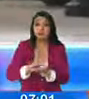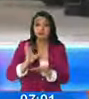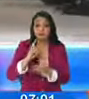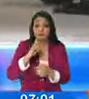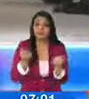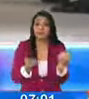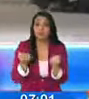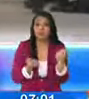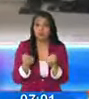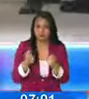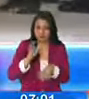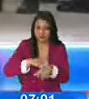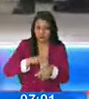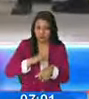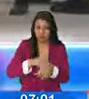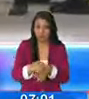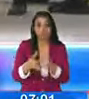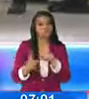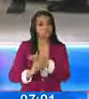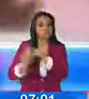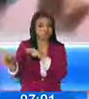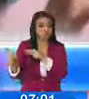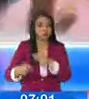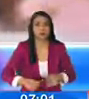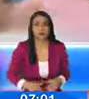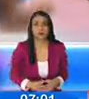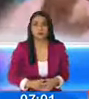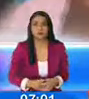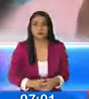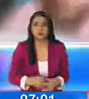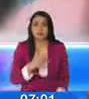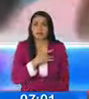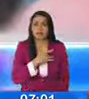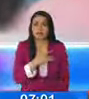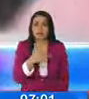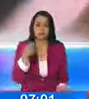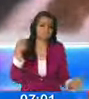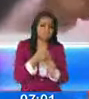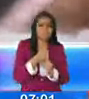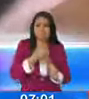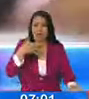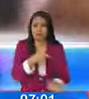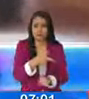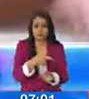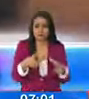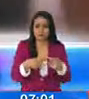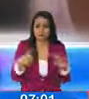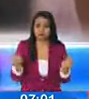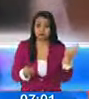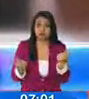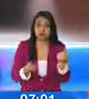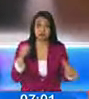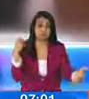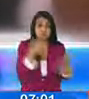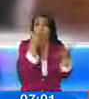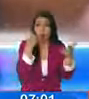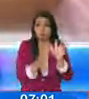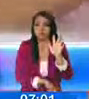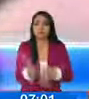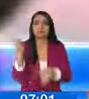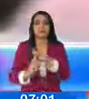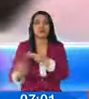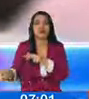vehículo que ocasionó el impacto habría fugado del lugar. Y sentimos el impacto del choque, el pulmón dio la media vuelta y se